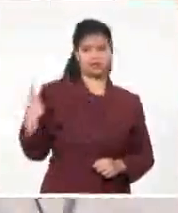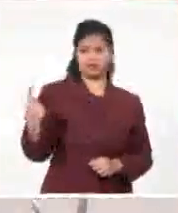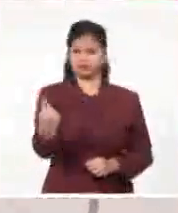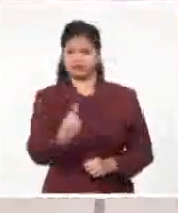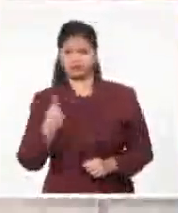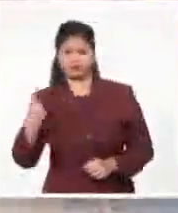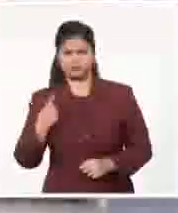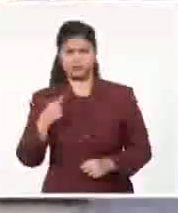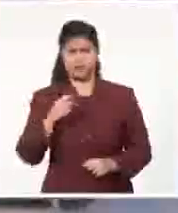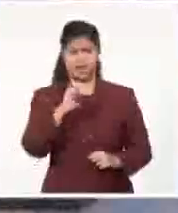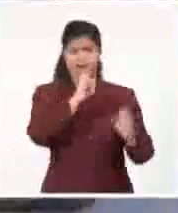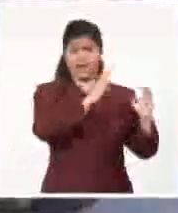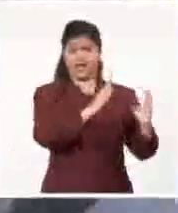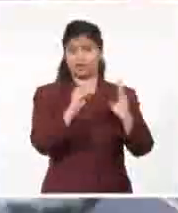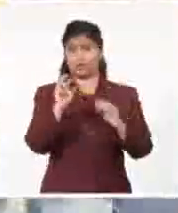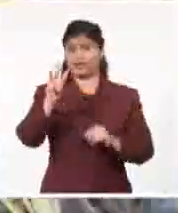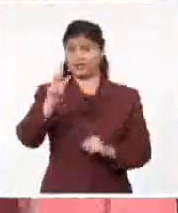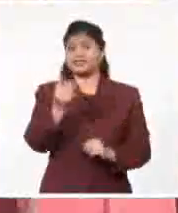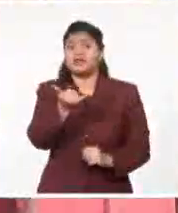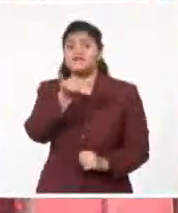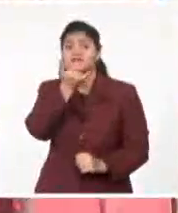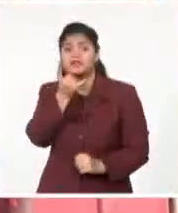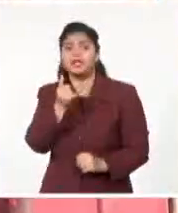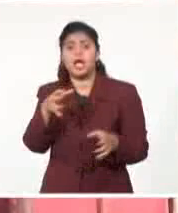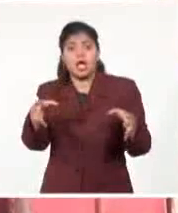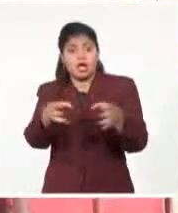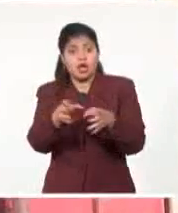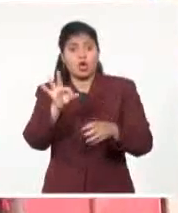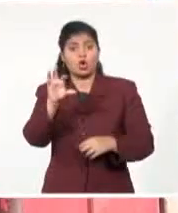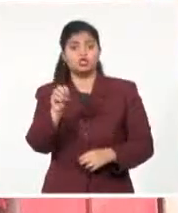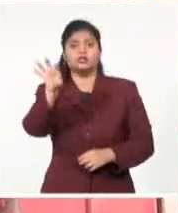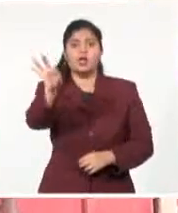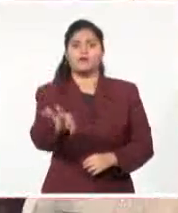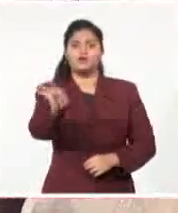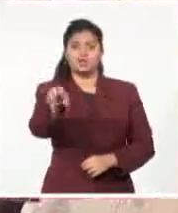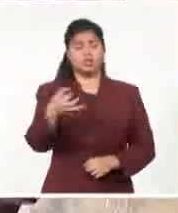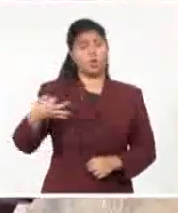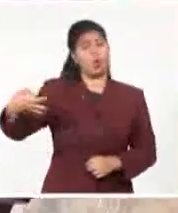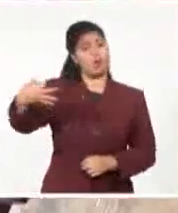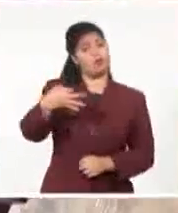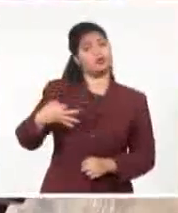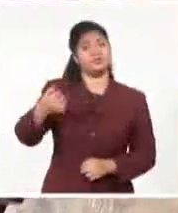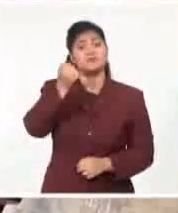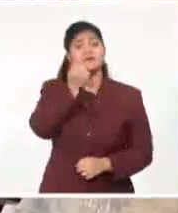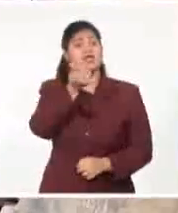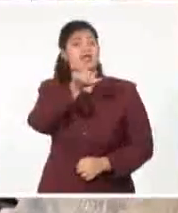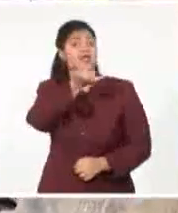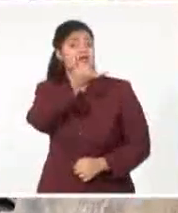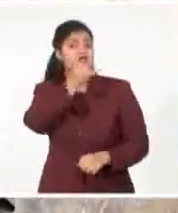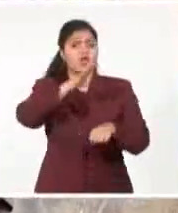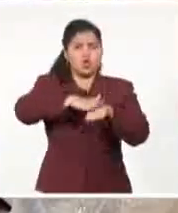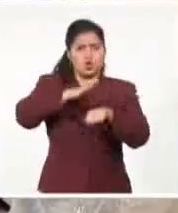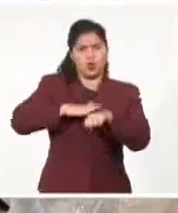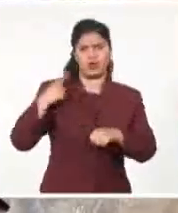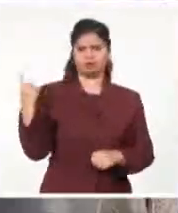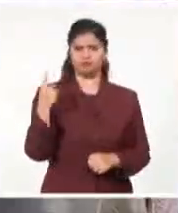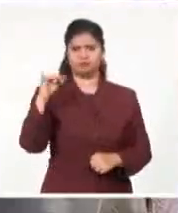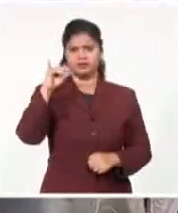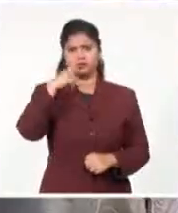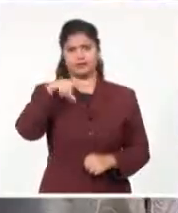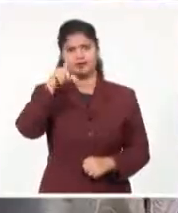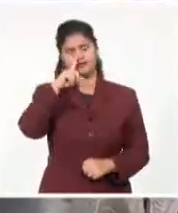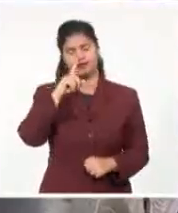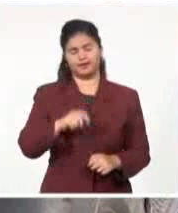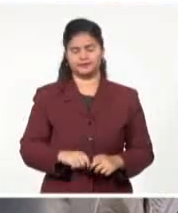3 afectara casi el 80% del fondo habitacional de uno de los municipios más dañados por el meteoro en Pinar del Río.